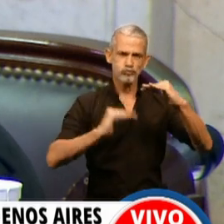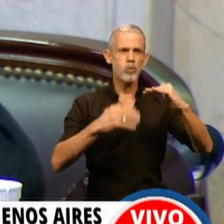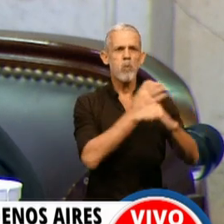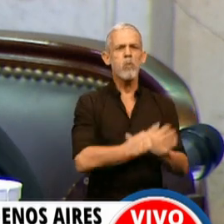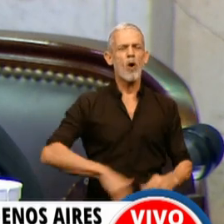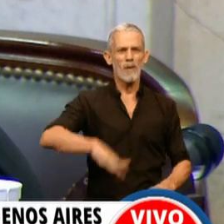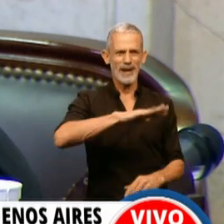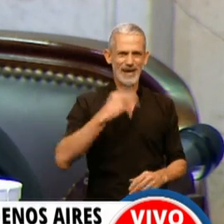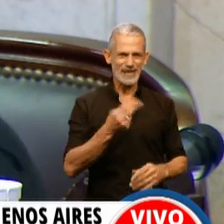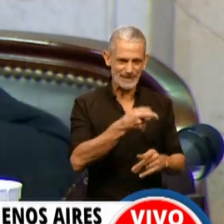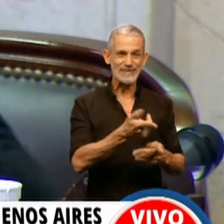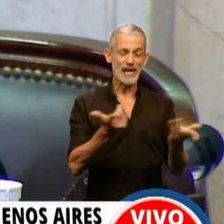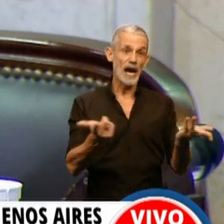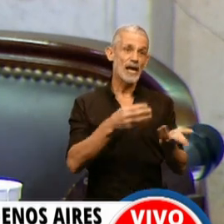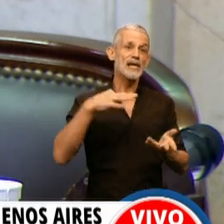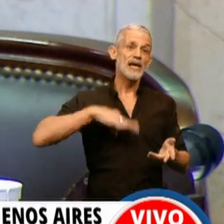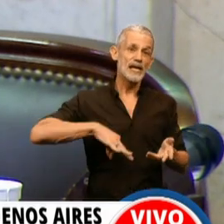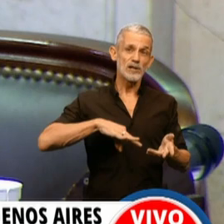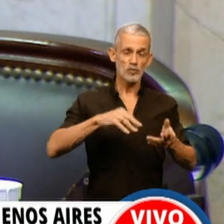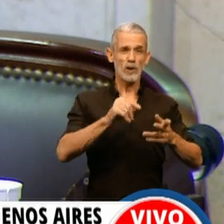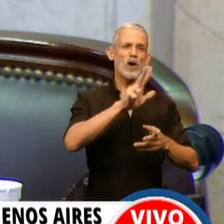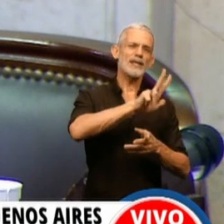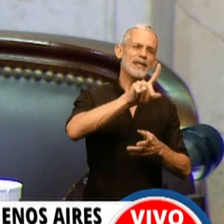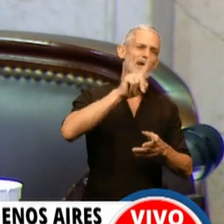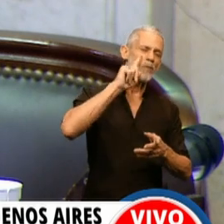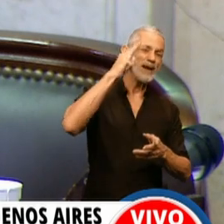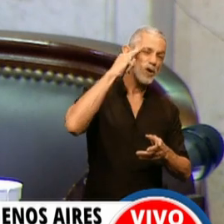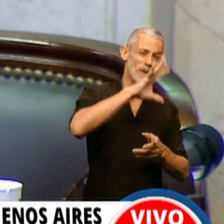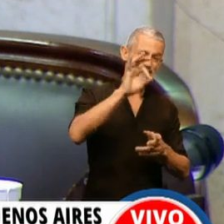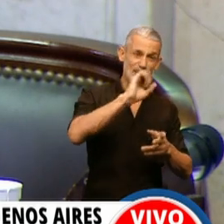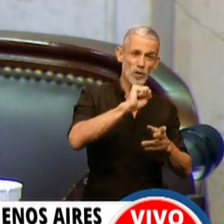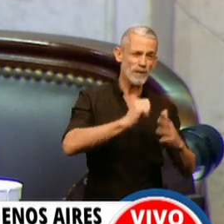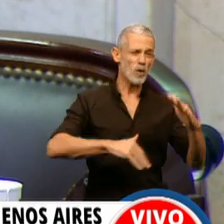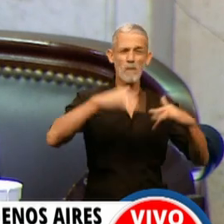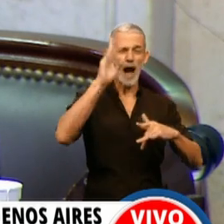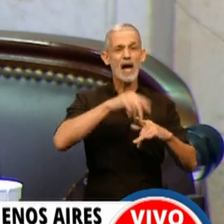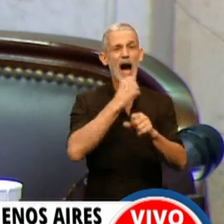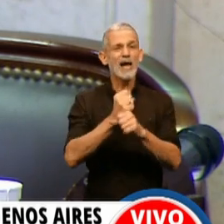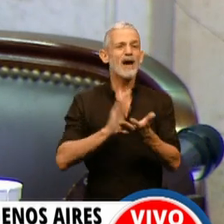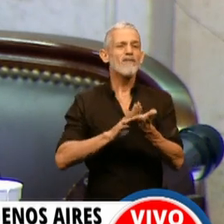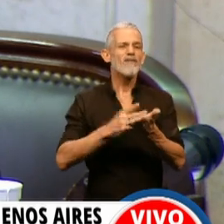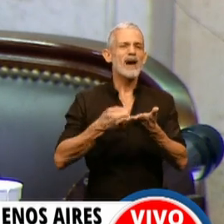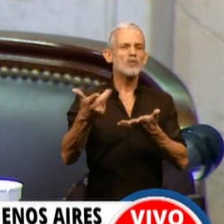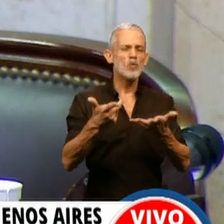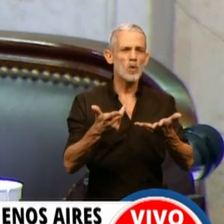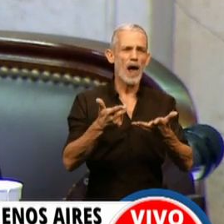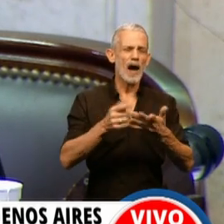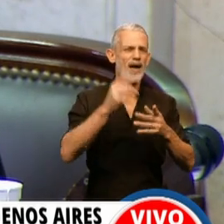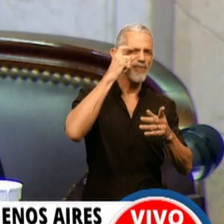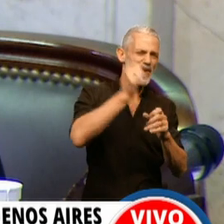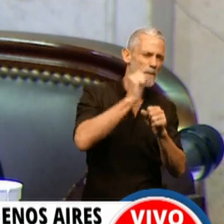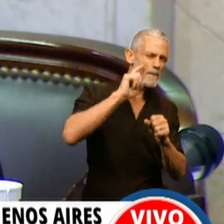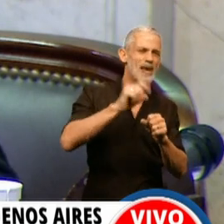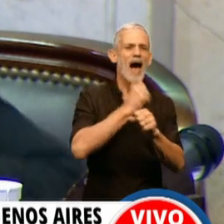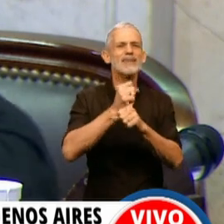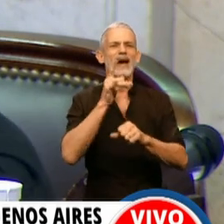pobreza el que tienen salarios de que van del 31 mil 900 pesos los mayores a facturaciones que van entre 10.000 y